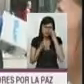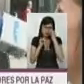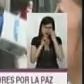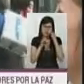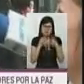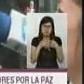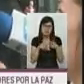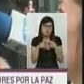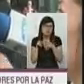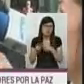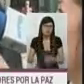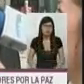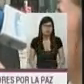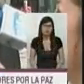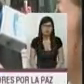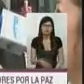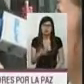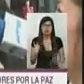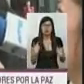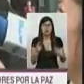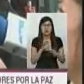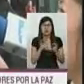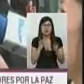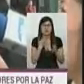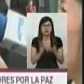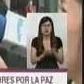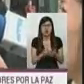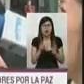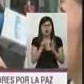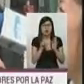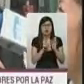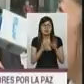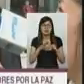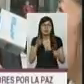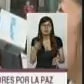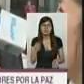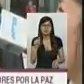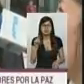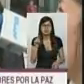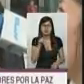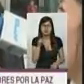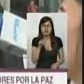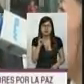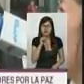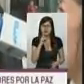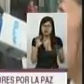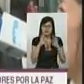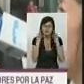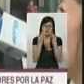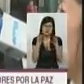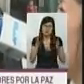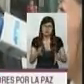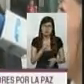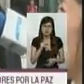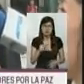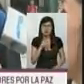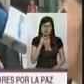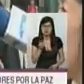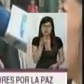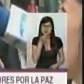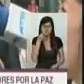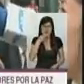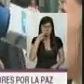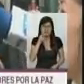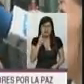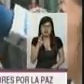es indiferente, no tiene nada. Si usted ve la lista del Pazzi, son todos sus familiares, eso es increíble. Ya no debería ser Tercer Sistema,